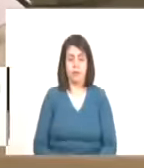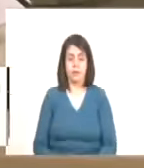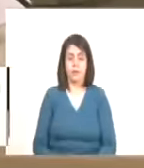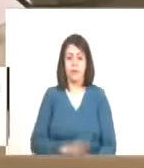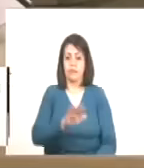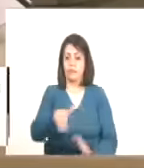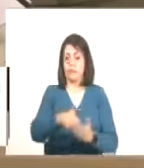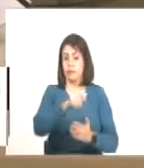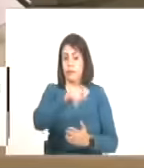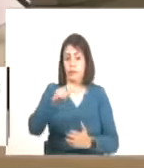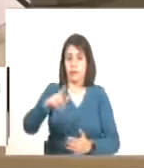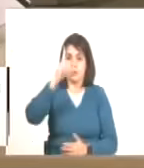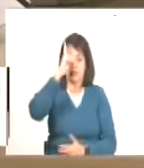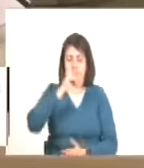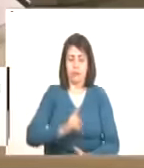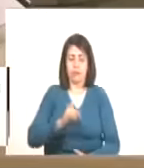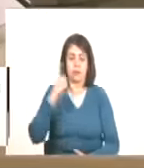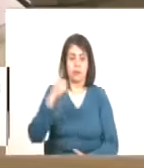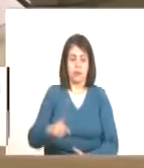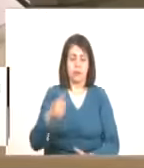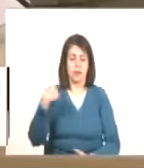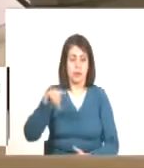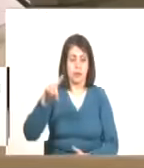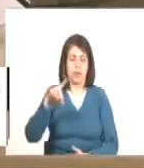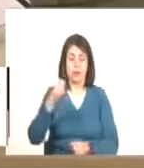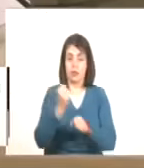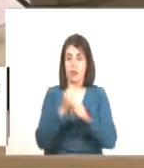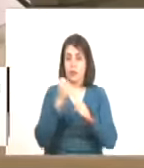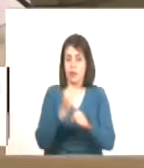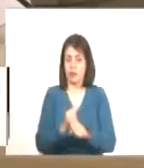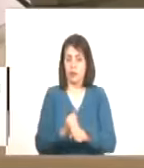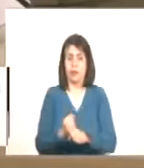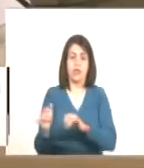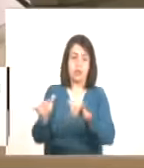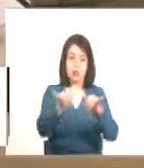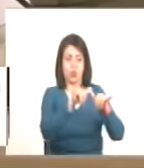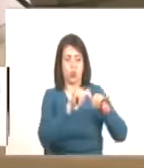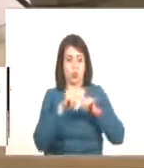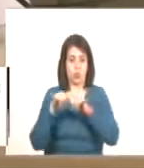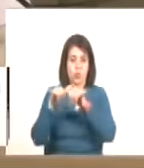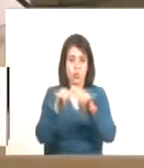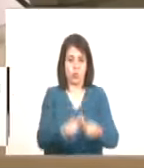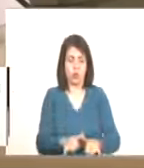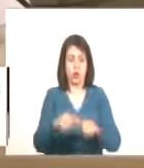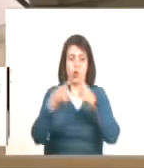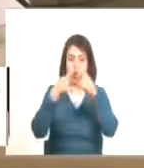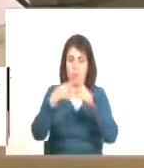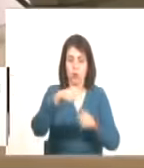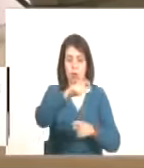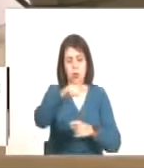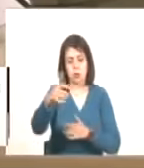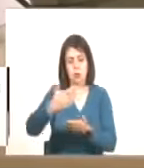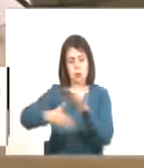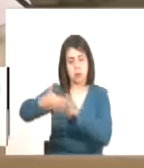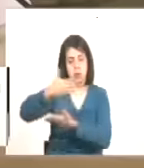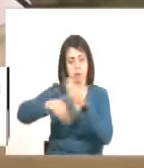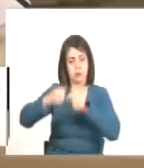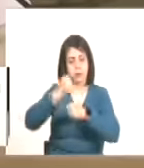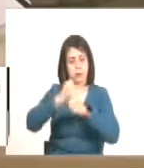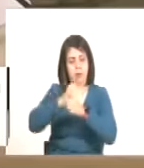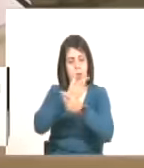32. Todas las personas con discapacidad tienen derecho a trabajar en igualdad de condiciones con las demás personas, en un